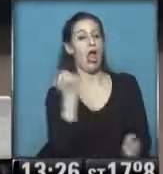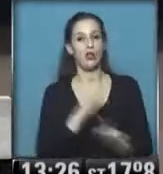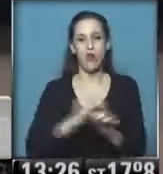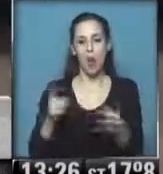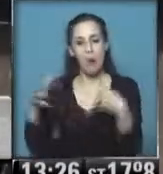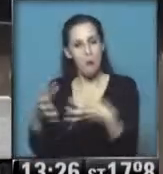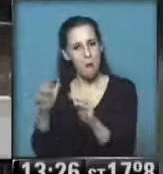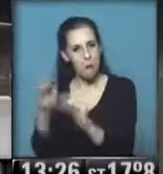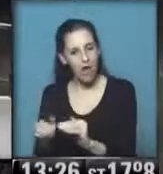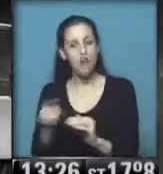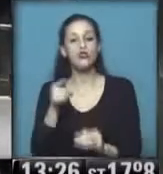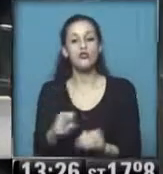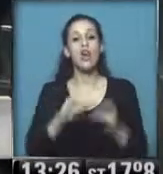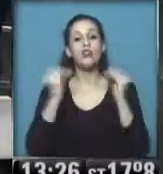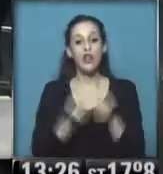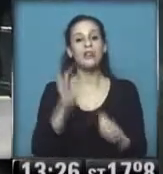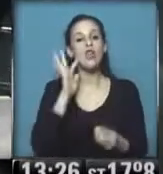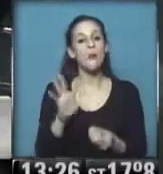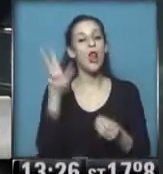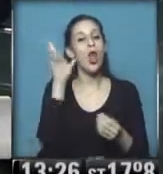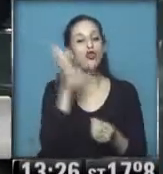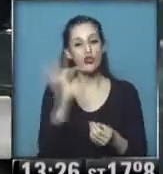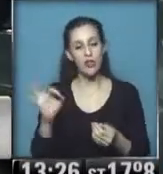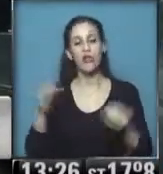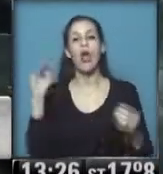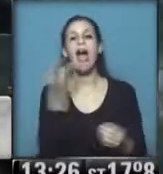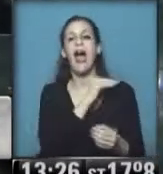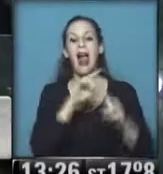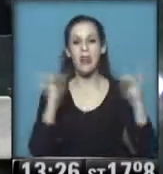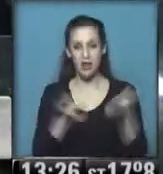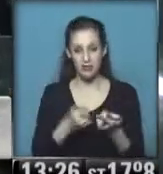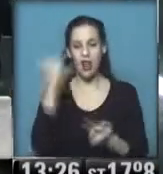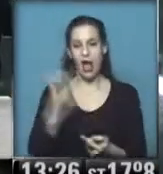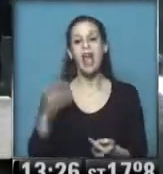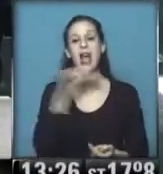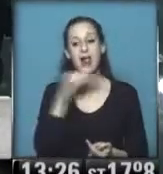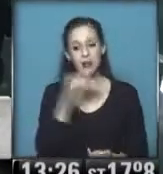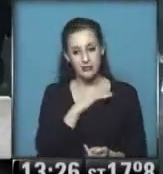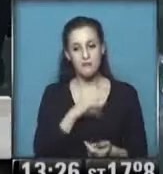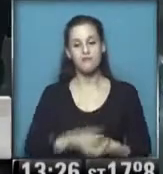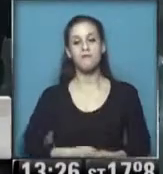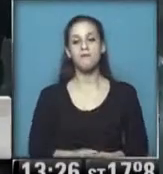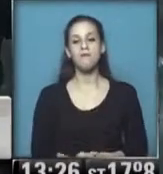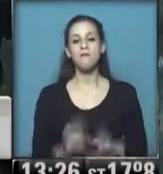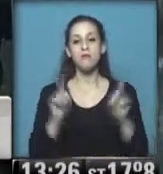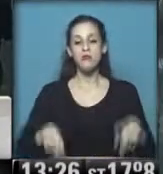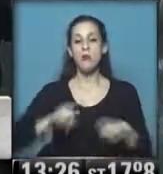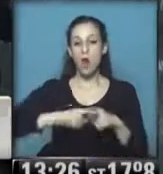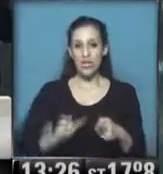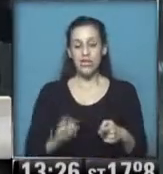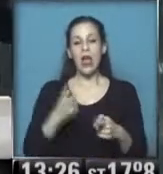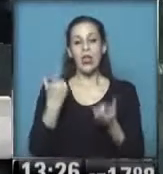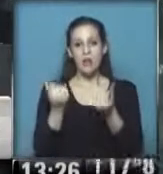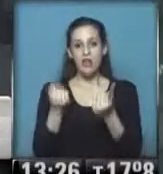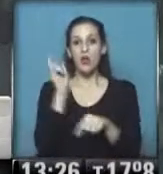tenemos 5800 almacenes autoservicios despensas en todas las provincias con eh la política de precios cuidados y también con la